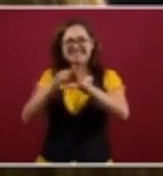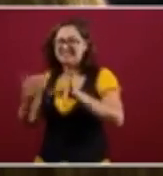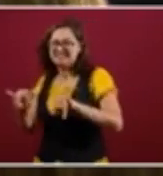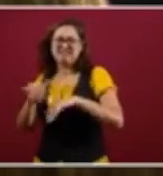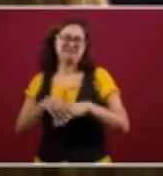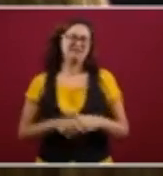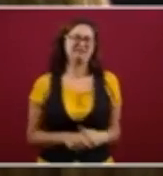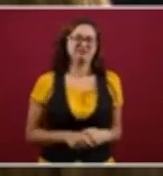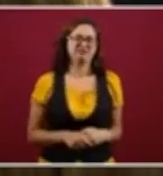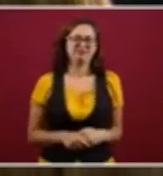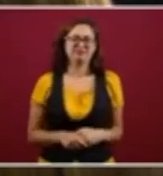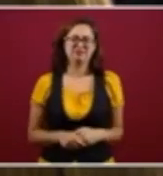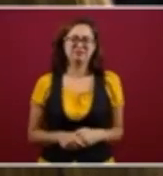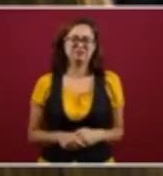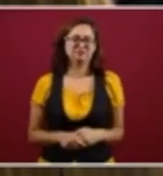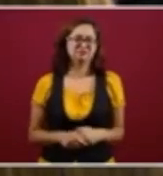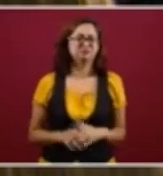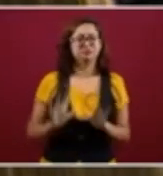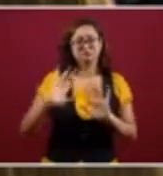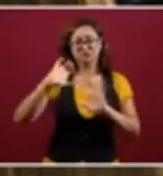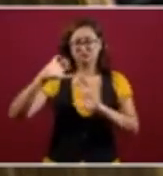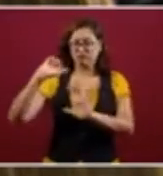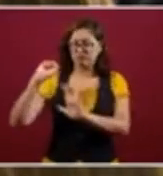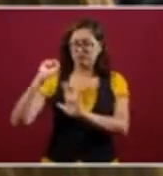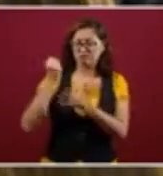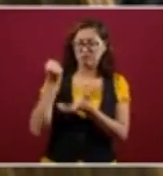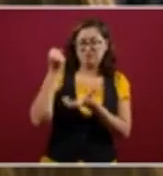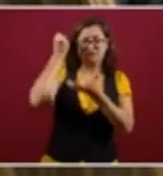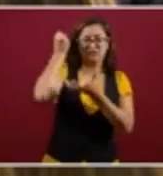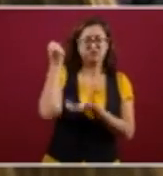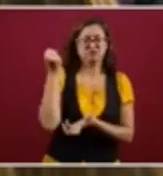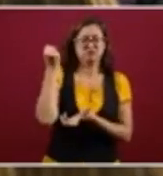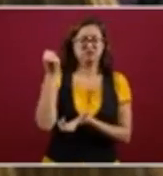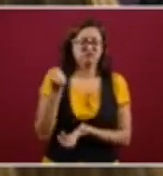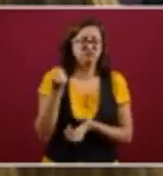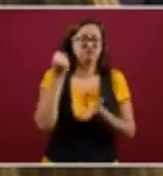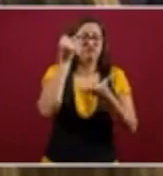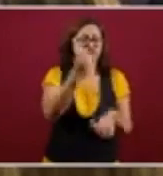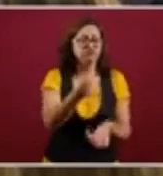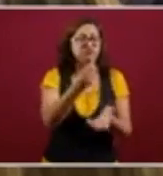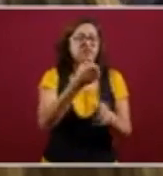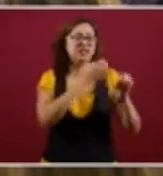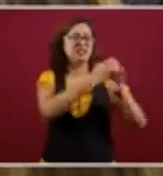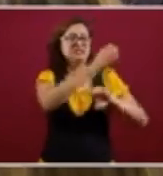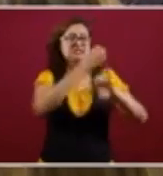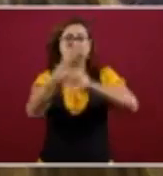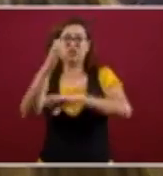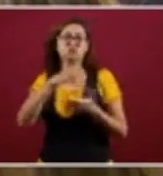Se transferían los fondos de la federación a los estados